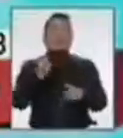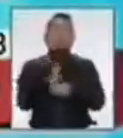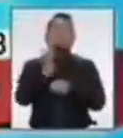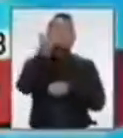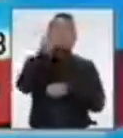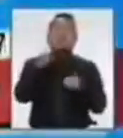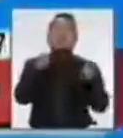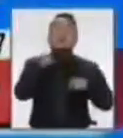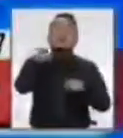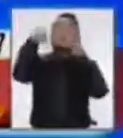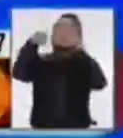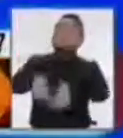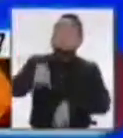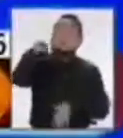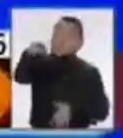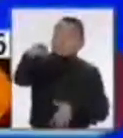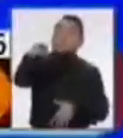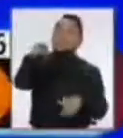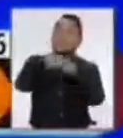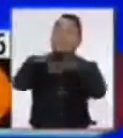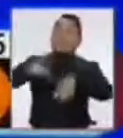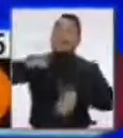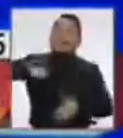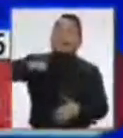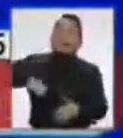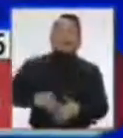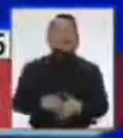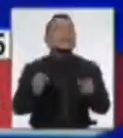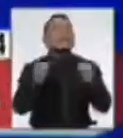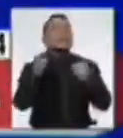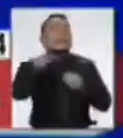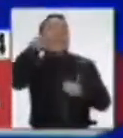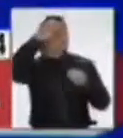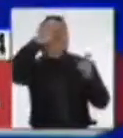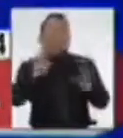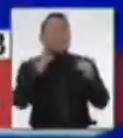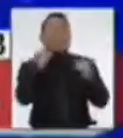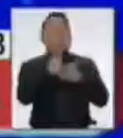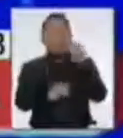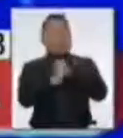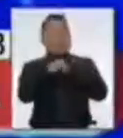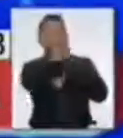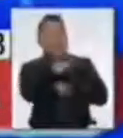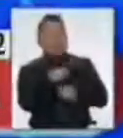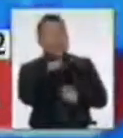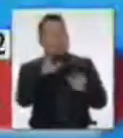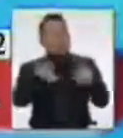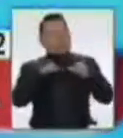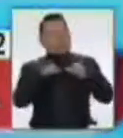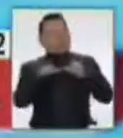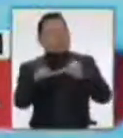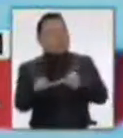de La Victoria cuando renunciaste como alcalde. ¿Cómo ahora los peruanos pueden confiar en ti